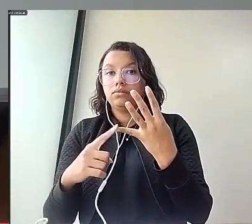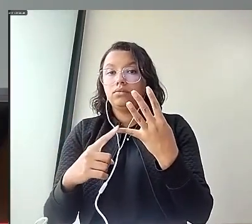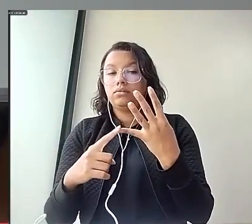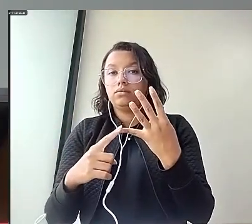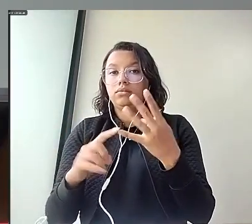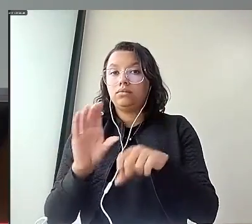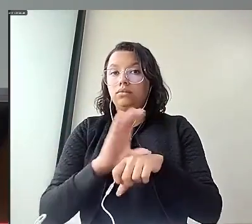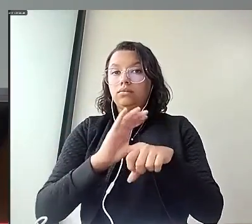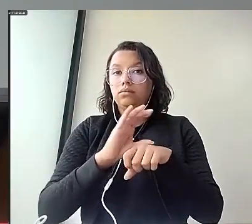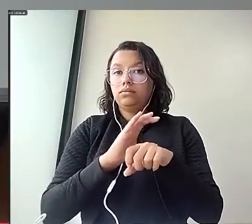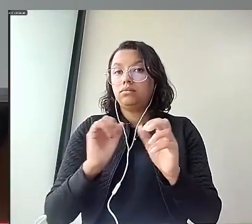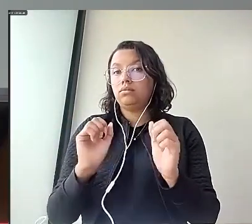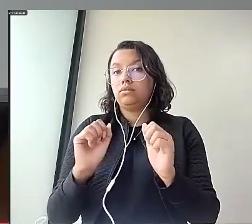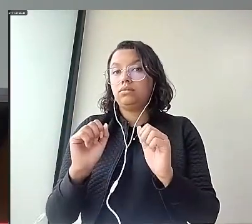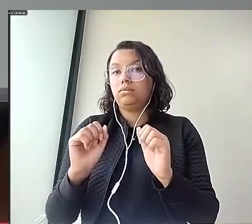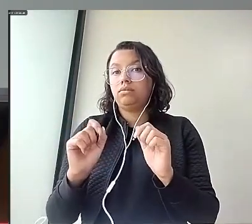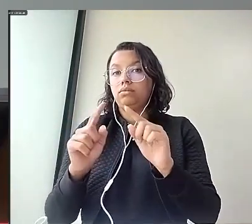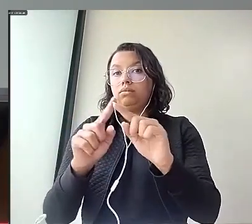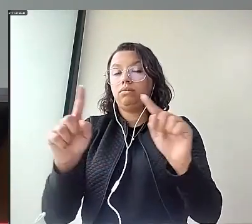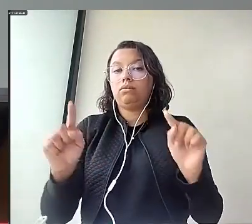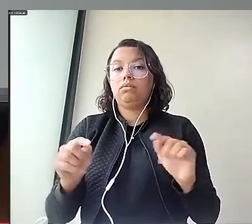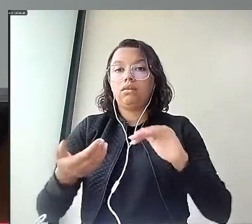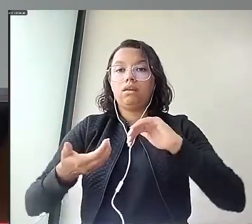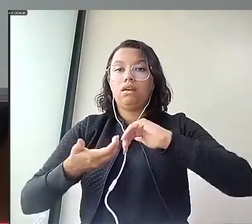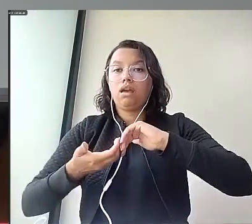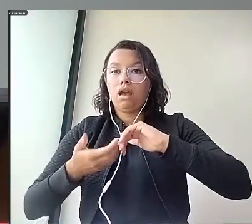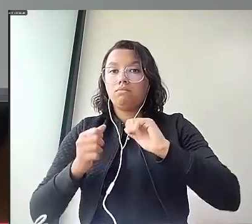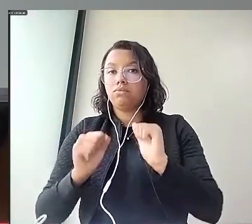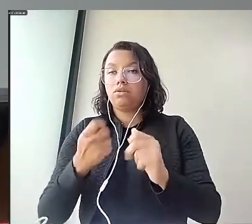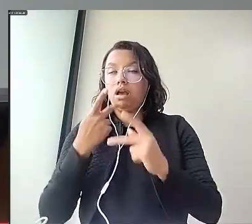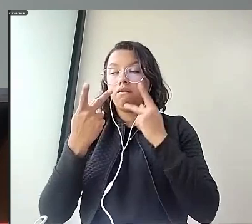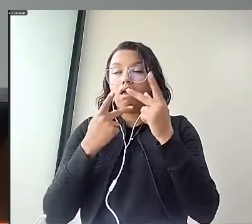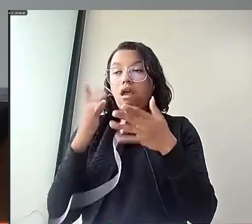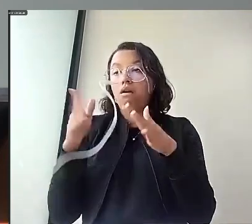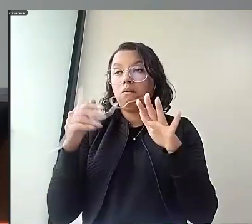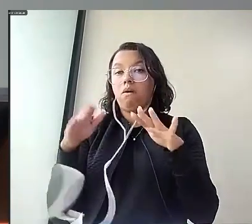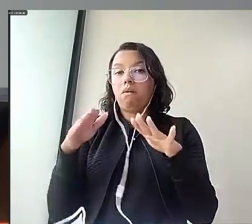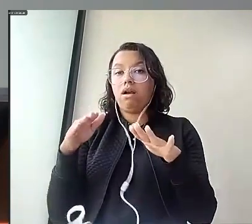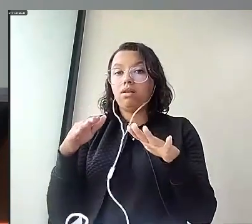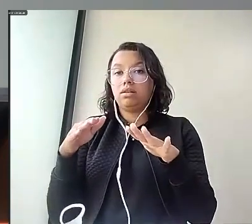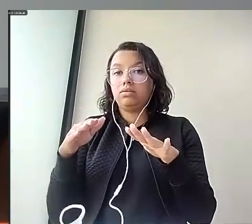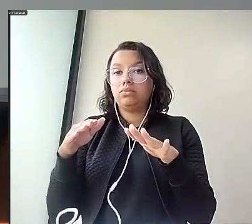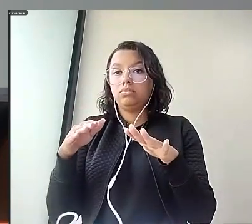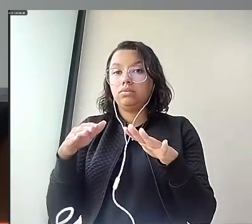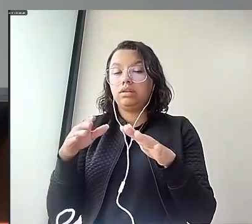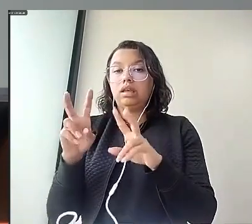podía abordar cualquier tema y hacer lo que quiera por falta